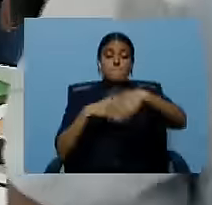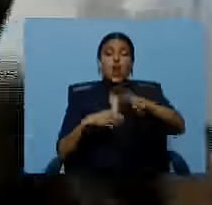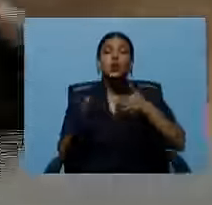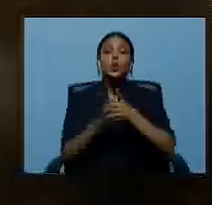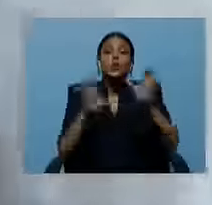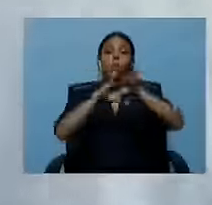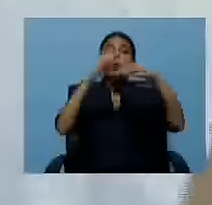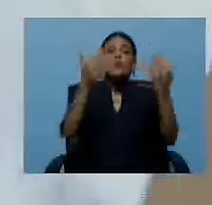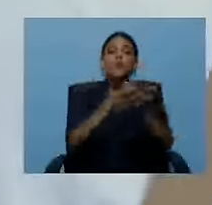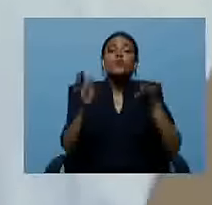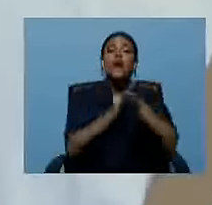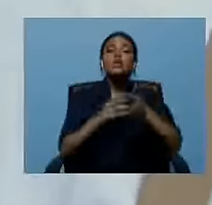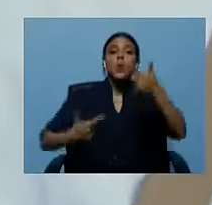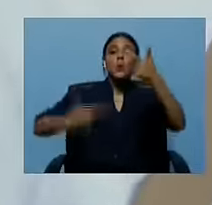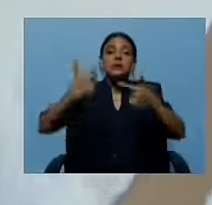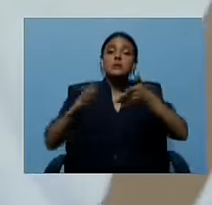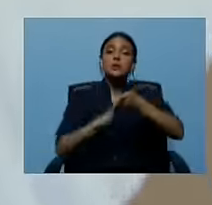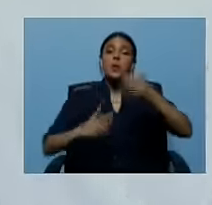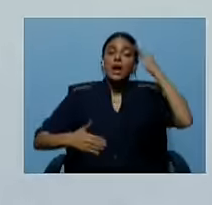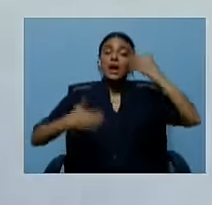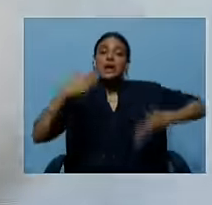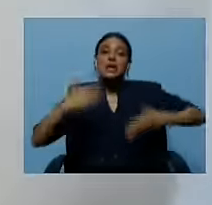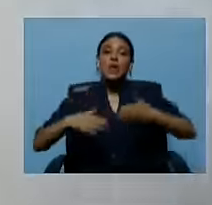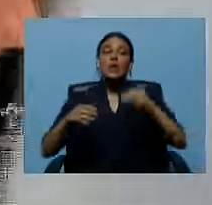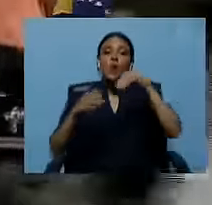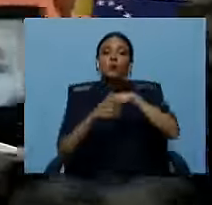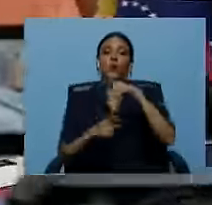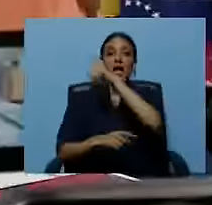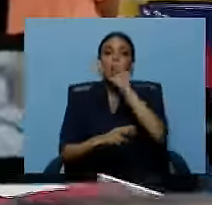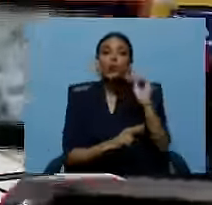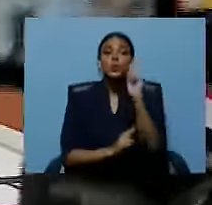fútbol? Ping-pong. Ping-pong.